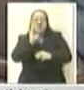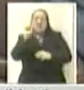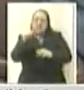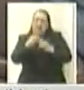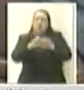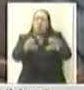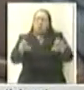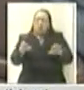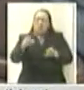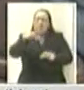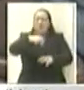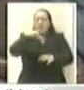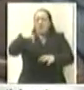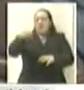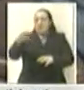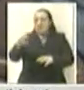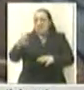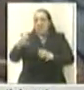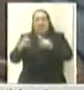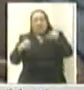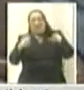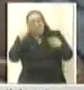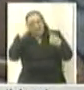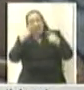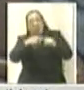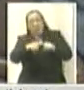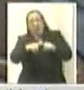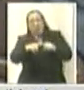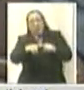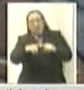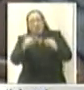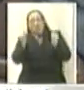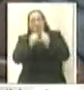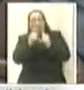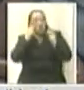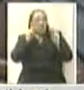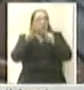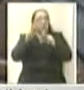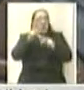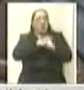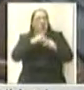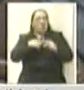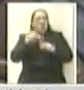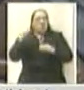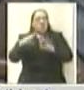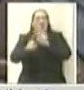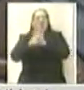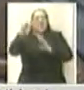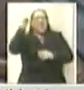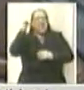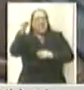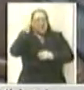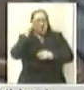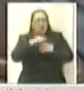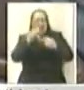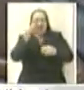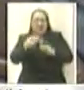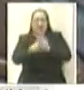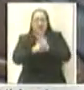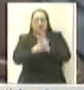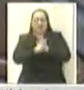el pueblo pepecista, señor, estará de acuerdo, coherente con una visión del Estado Social del Derecho y del genuino